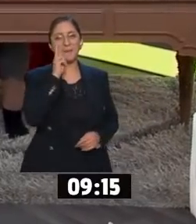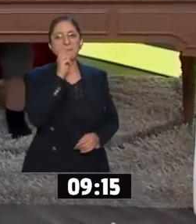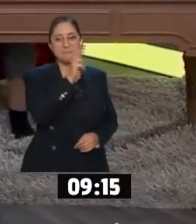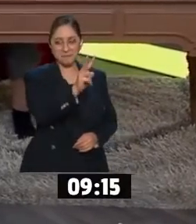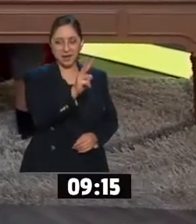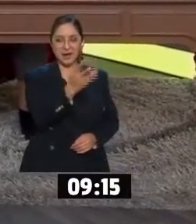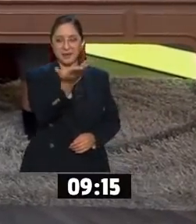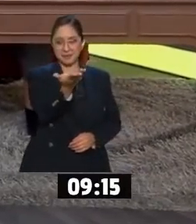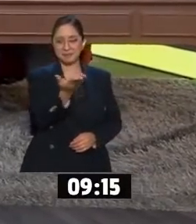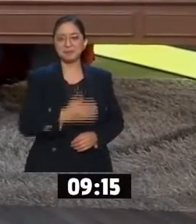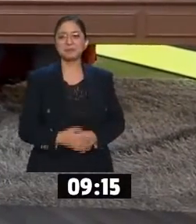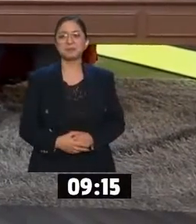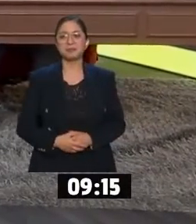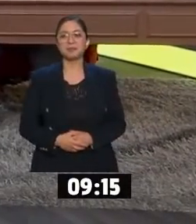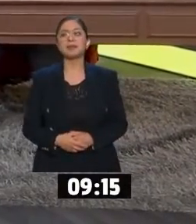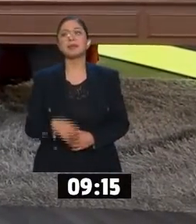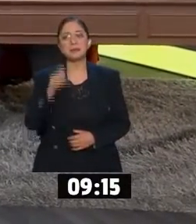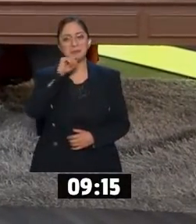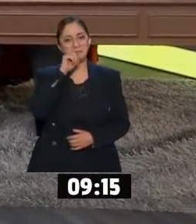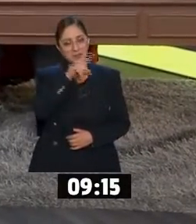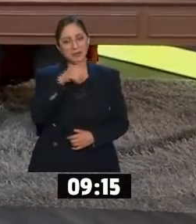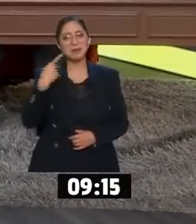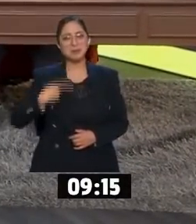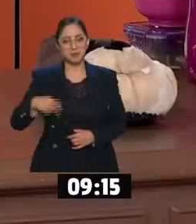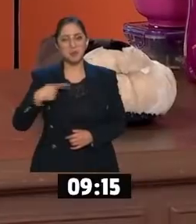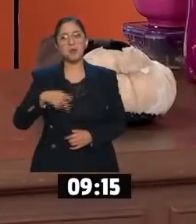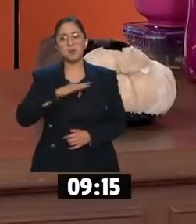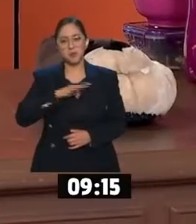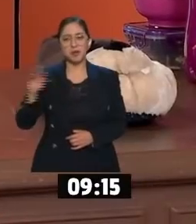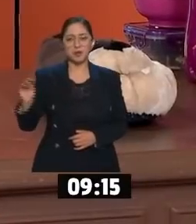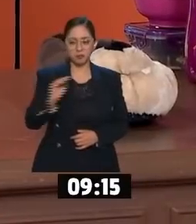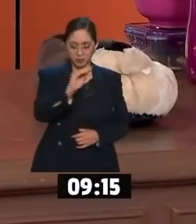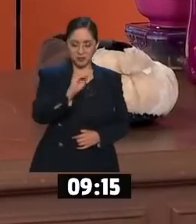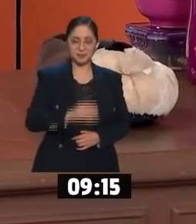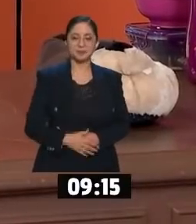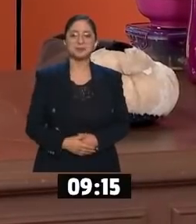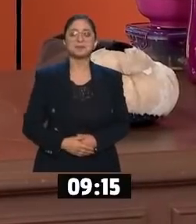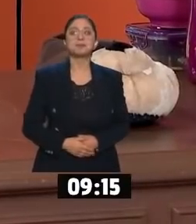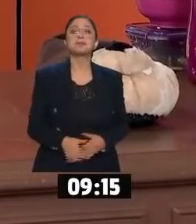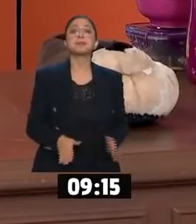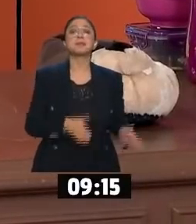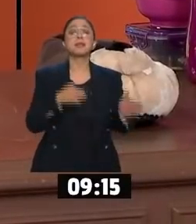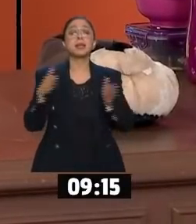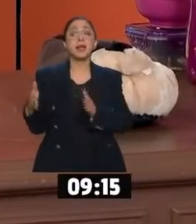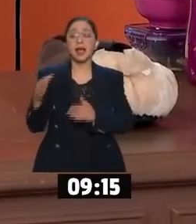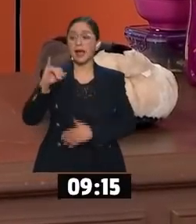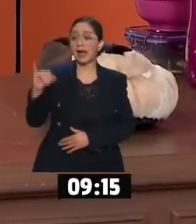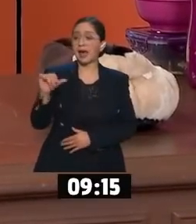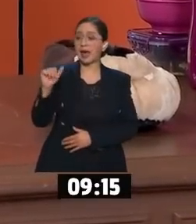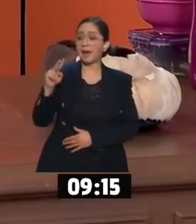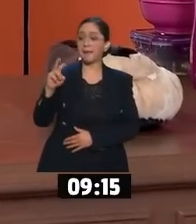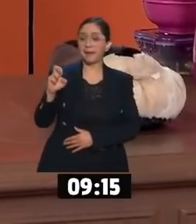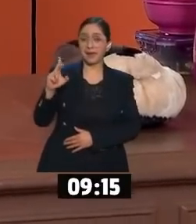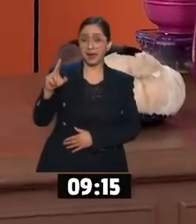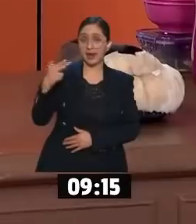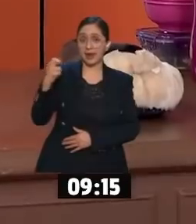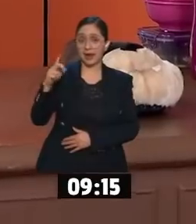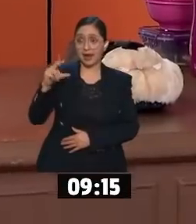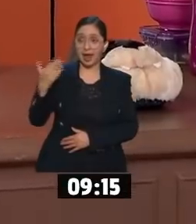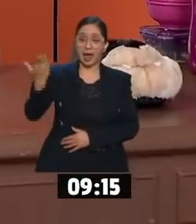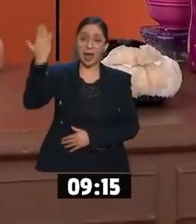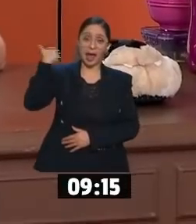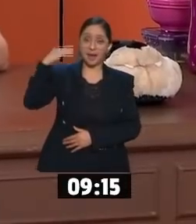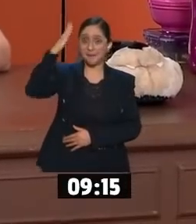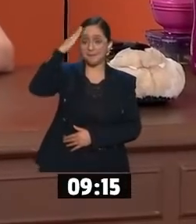personaje... Puede salir también Sí, ese sí, personaje. Pero bueno, Javier Herrera Valles, exmando policíaco detenido